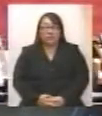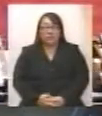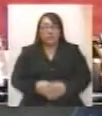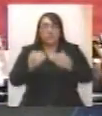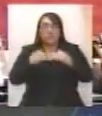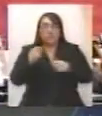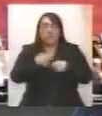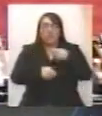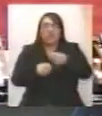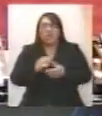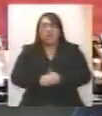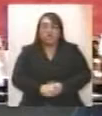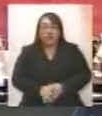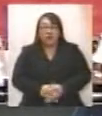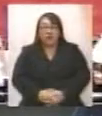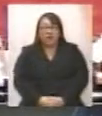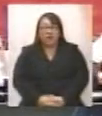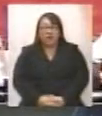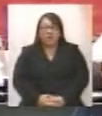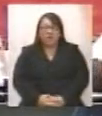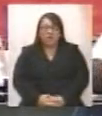Crecimiento e inversión productiva.